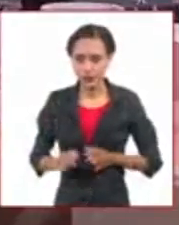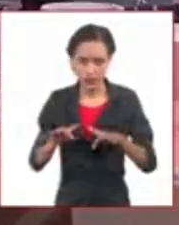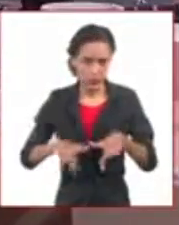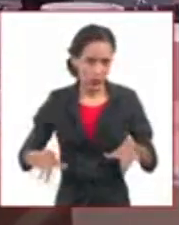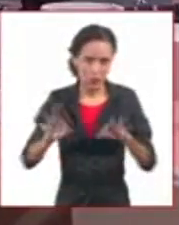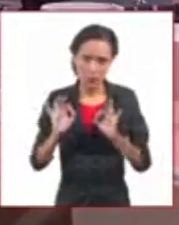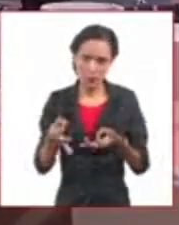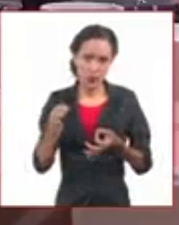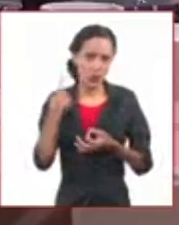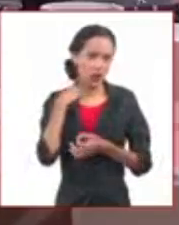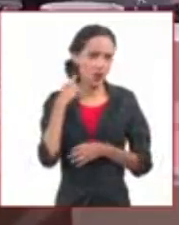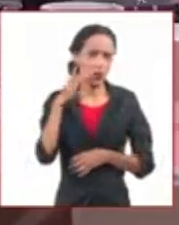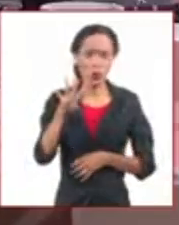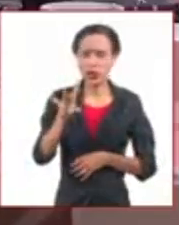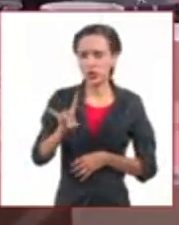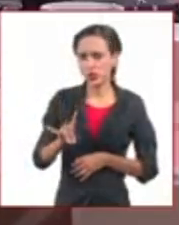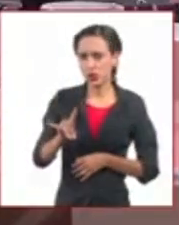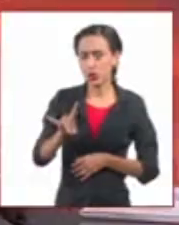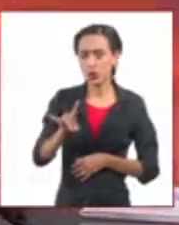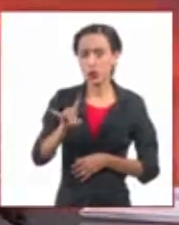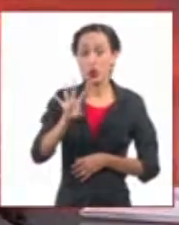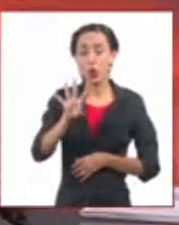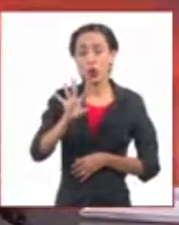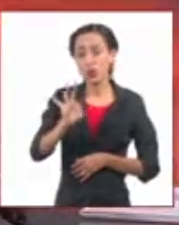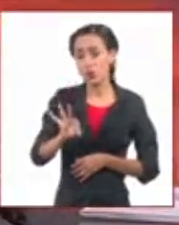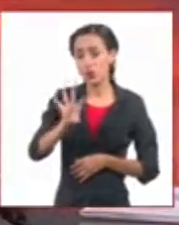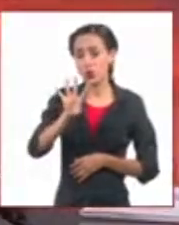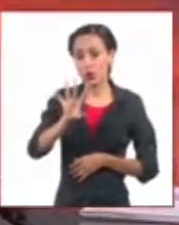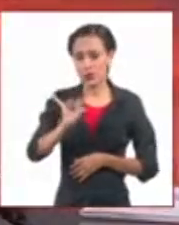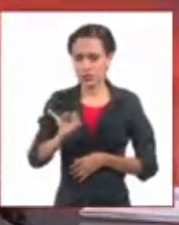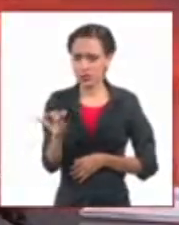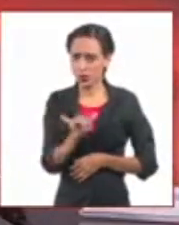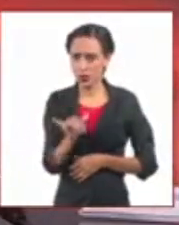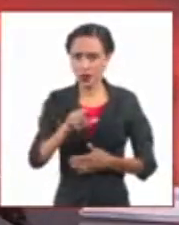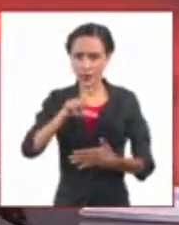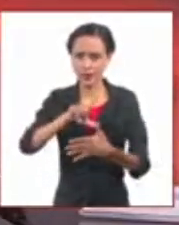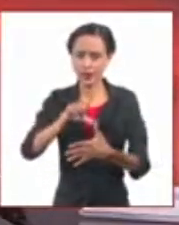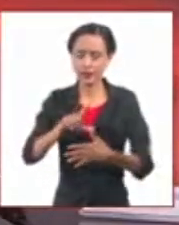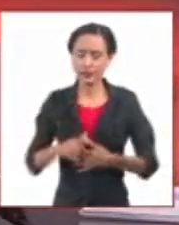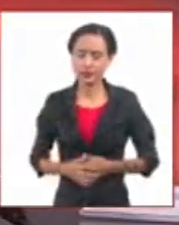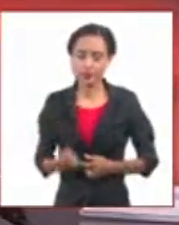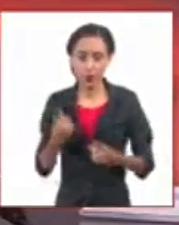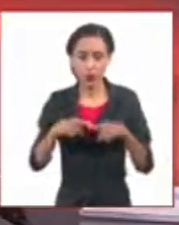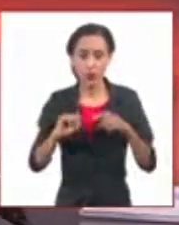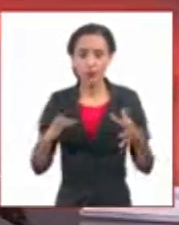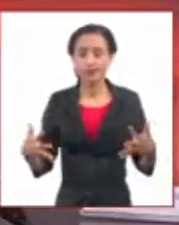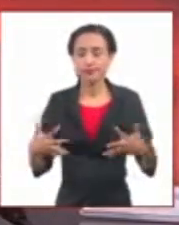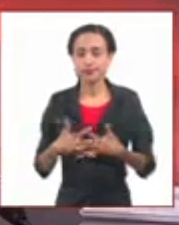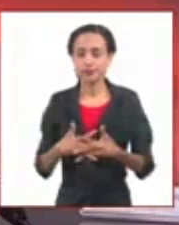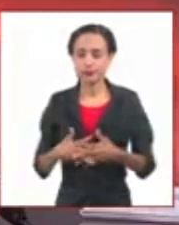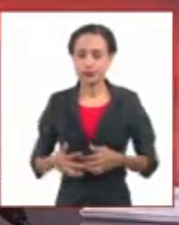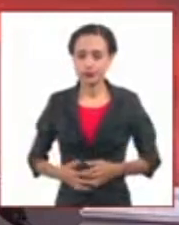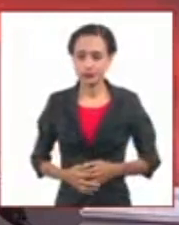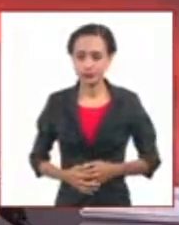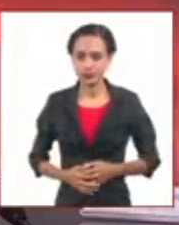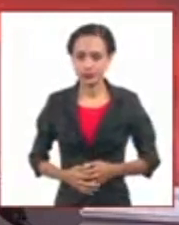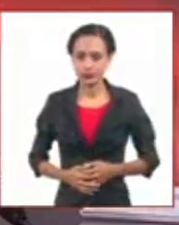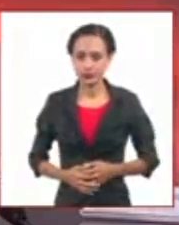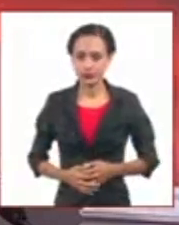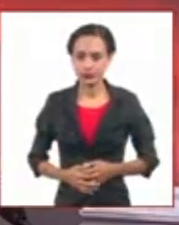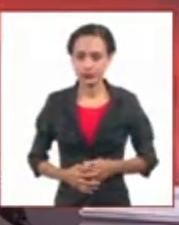48 el 47 estaba andando americana de puntos de contacto lo que pasa que es un contexto completamente diferente